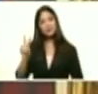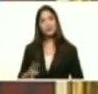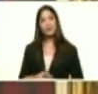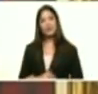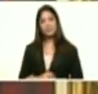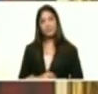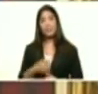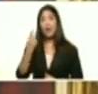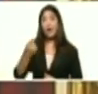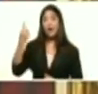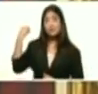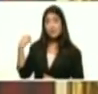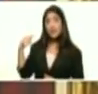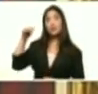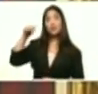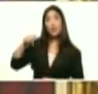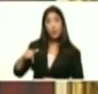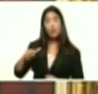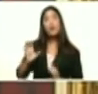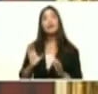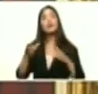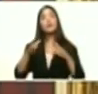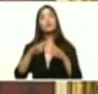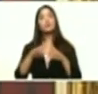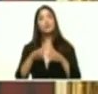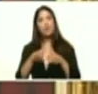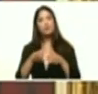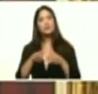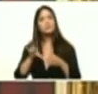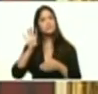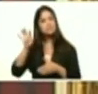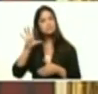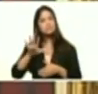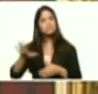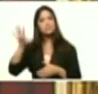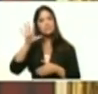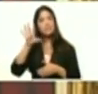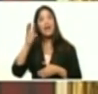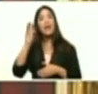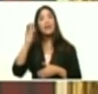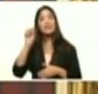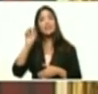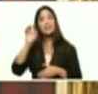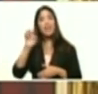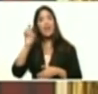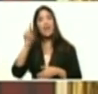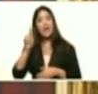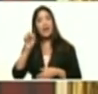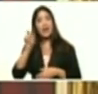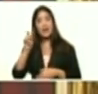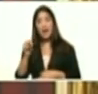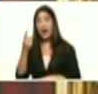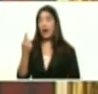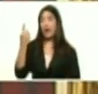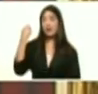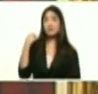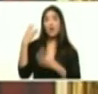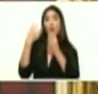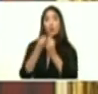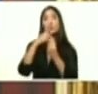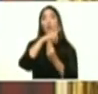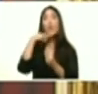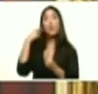entre ayer y hoy, con la reunión, se dio en Doha, y en Teherán, el día de ayer, con Rusia,